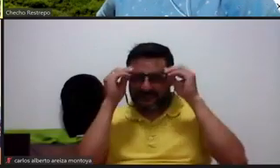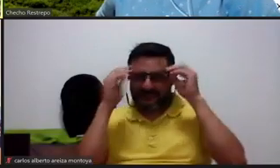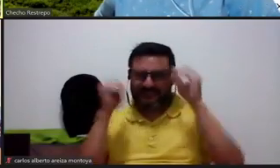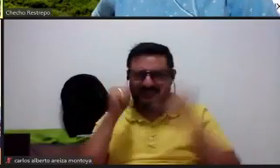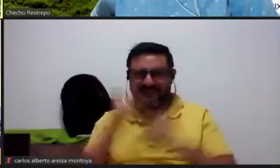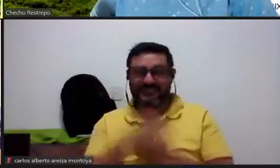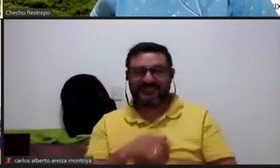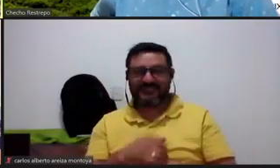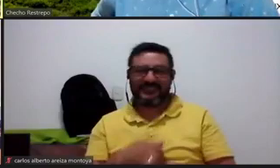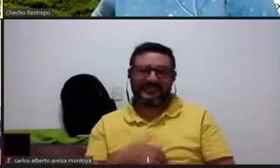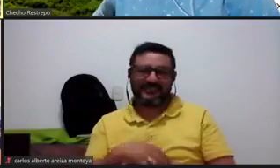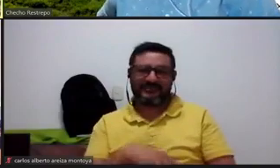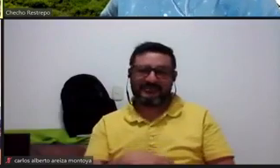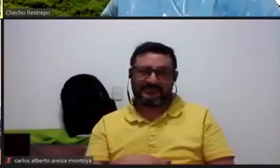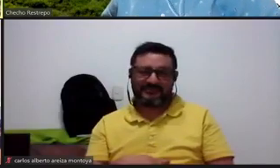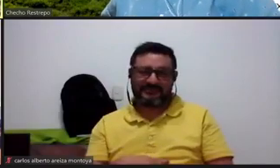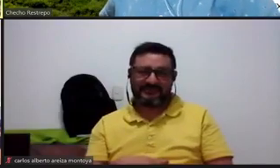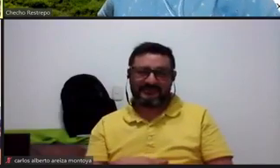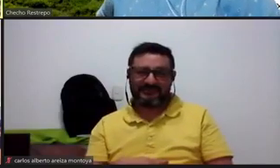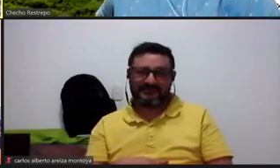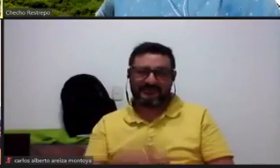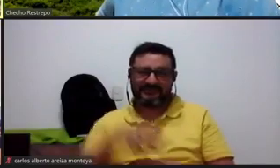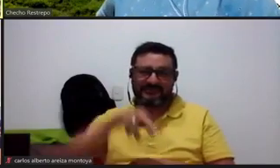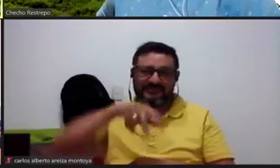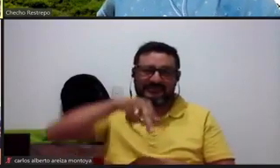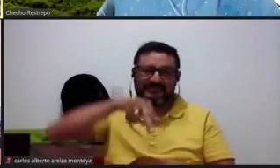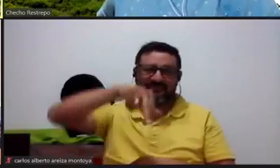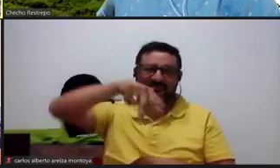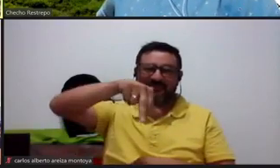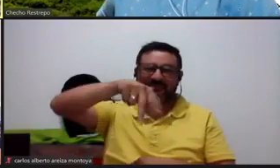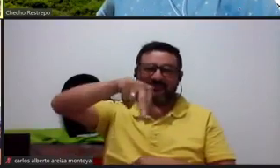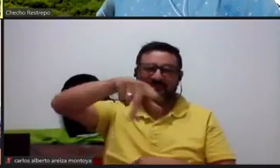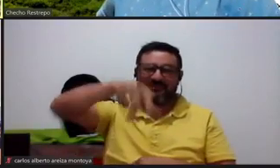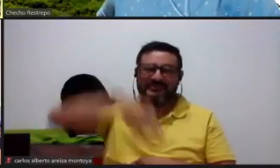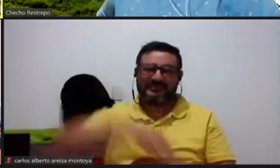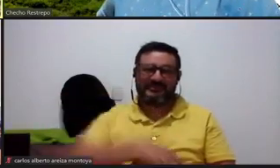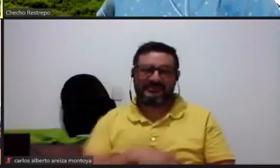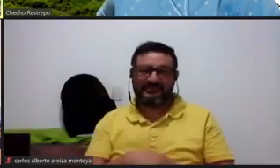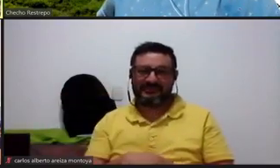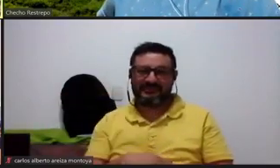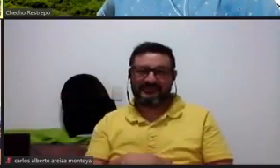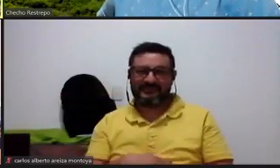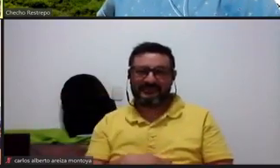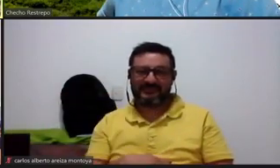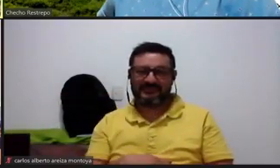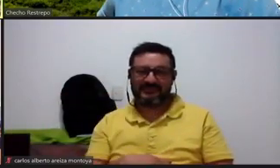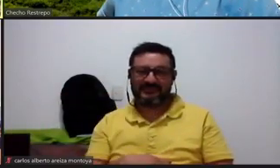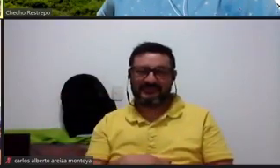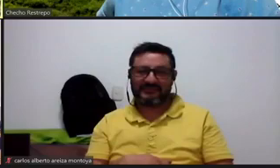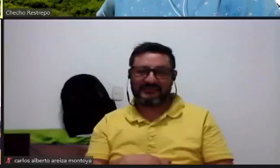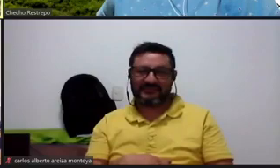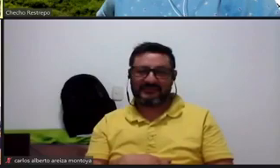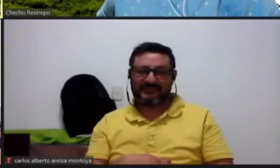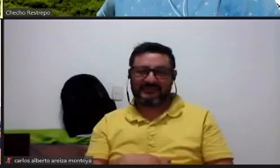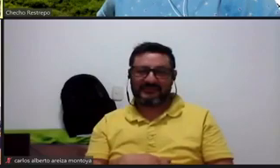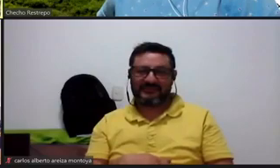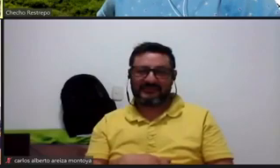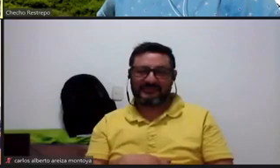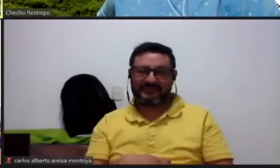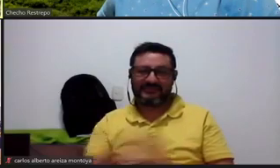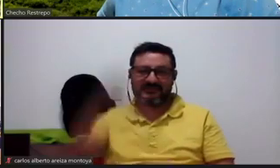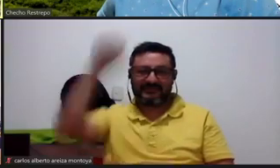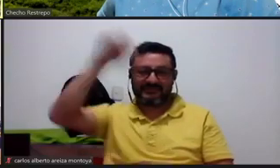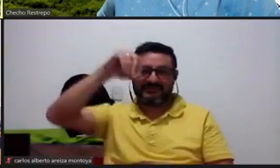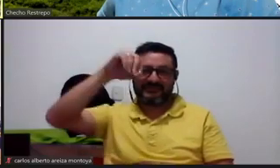en el cajero. Salí caminando ahí al cajero que queda a 2 cuadras de mi casa. Pillé una guayaba y me doblé